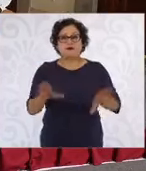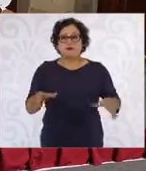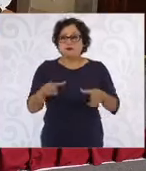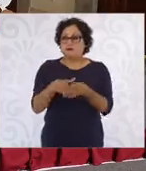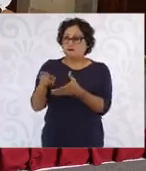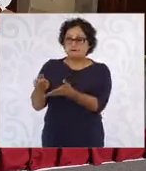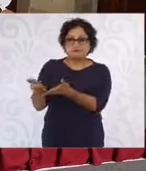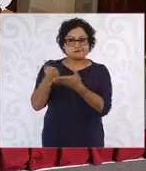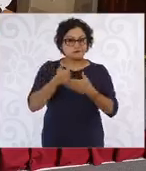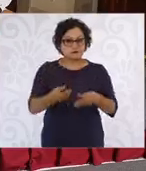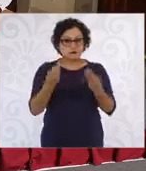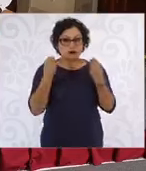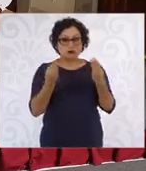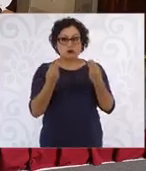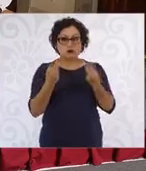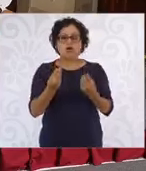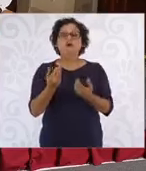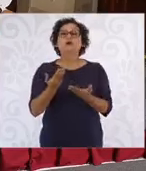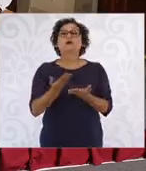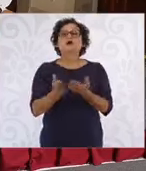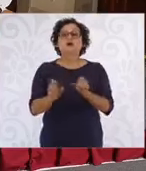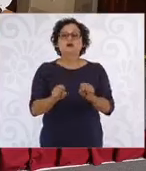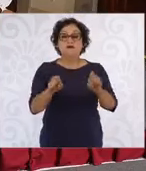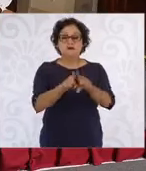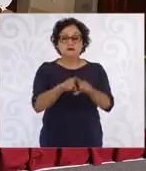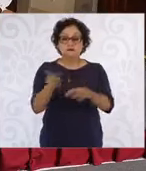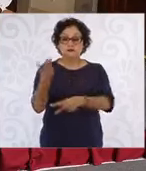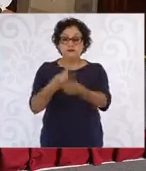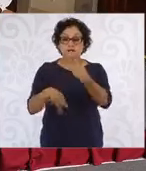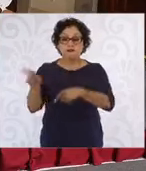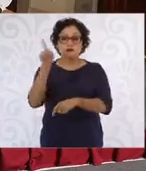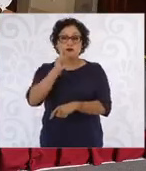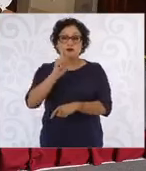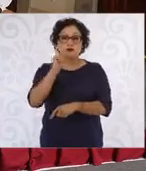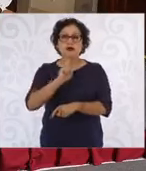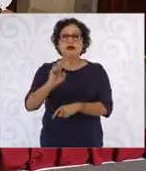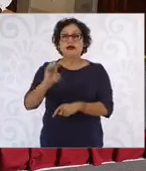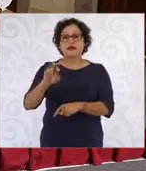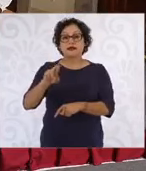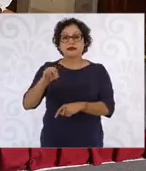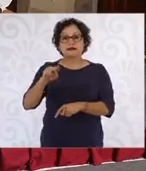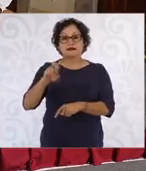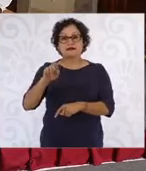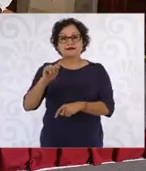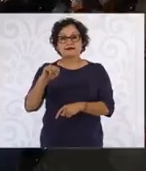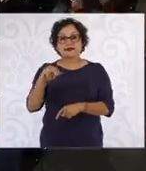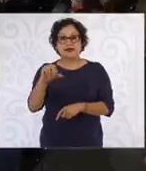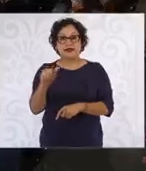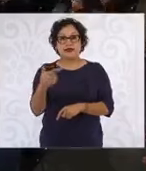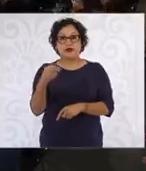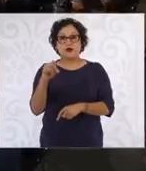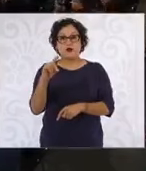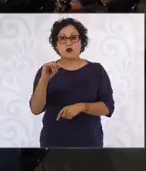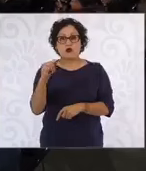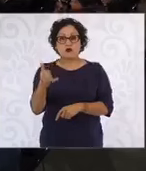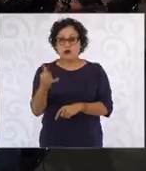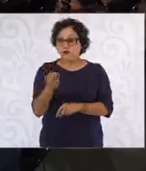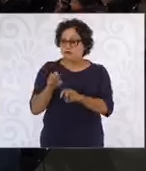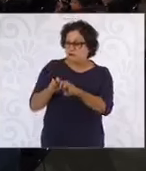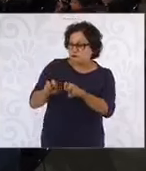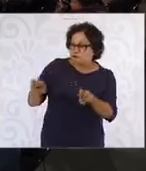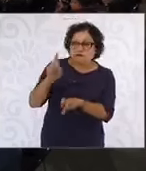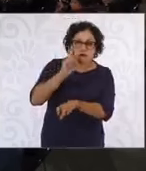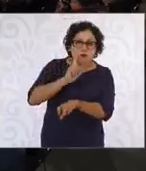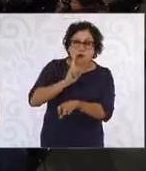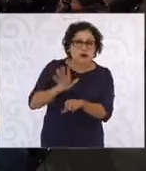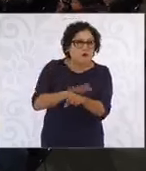mucho. Y, por supuesto, está Ernestina Godoy, porque hoy vamos a firmar el decreto